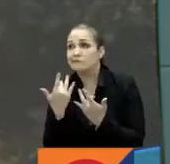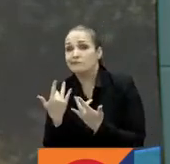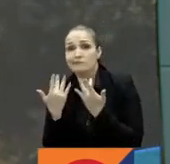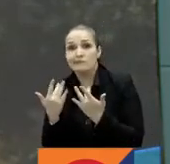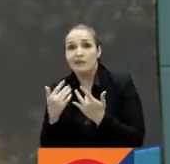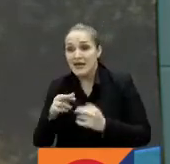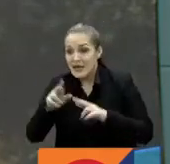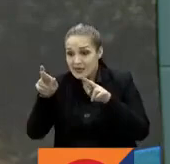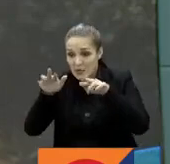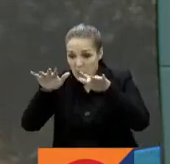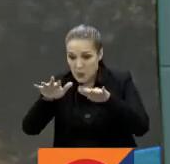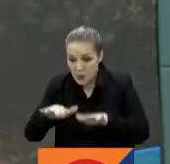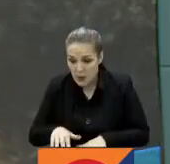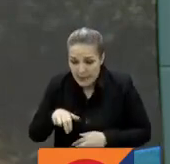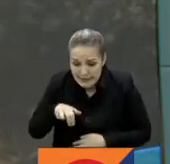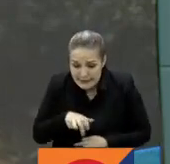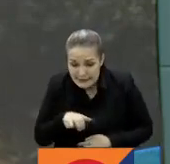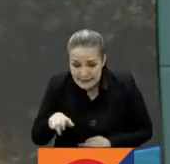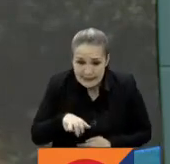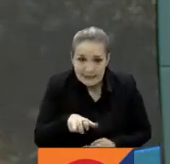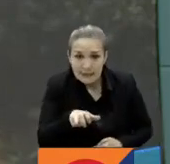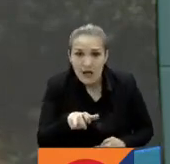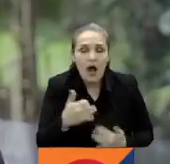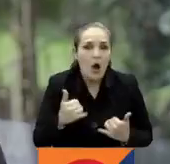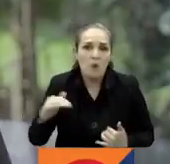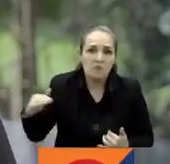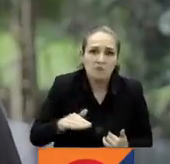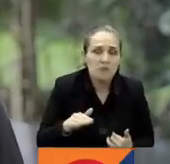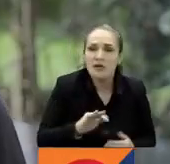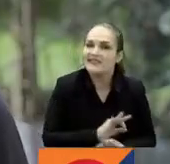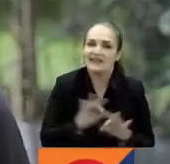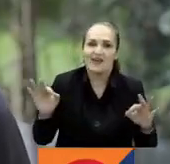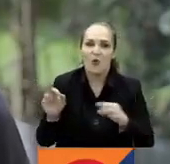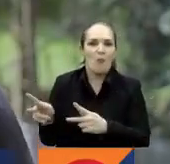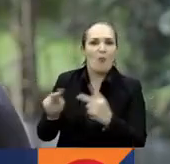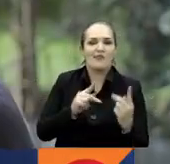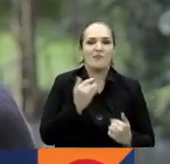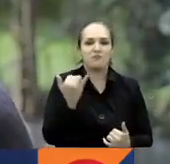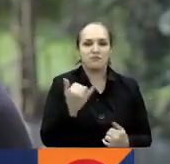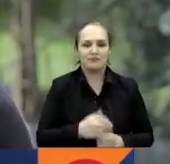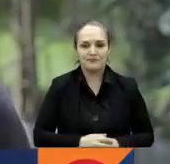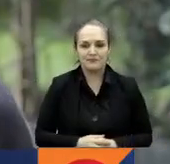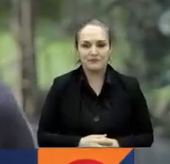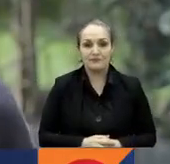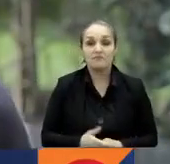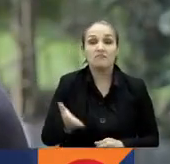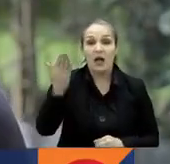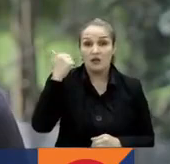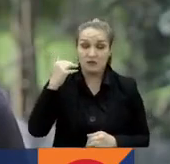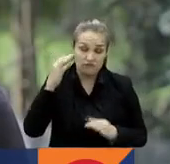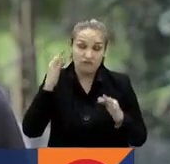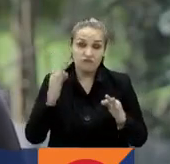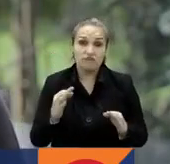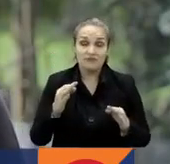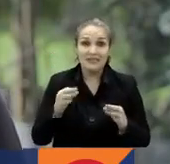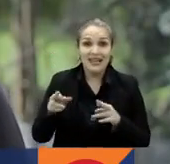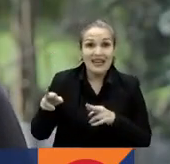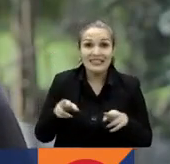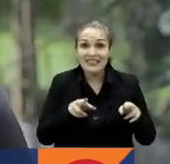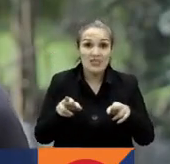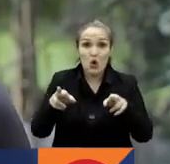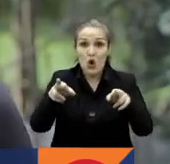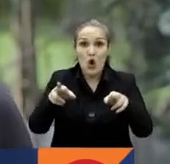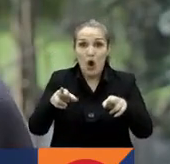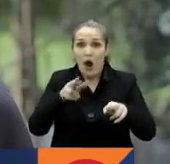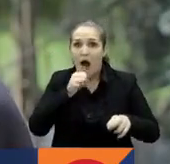nivel del río para poder pasar con sus vehículos. Lo pasamos por debajo del puente cuando el río está bajito. Cuando el río